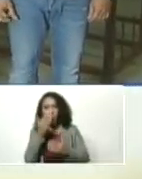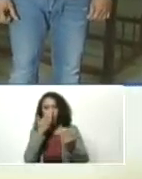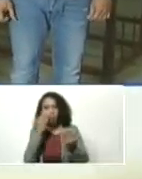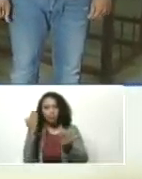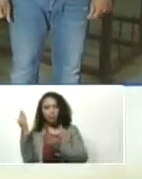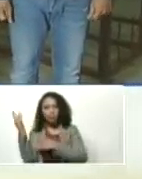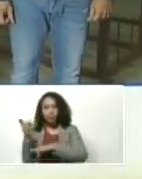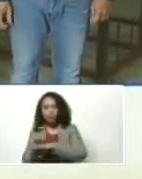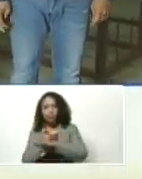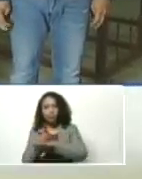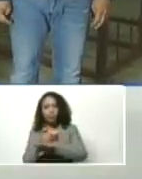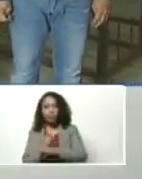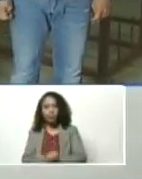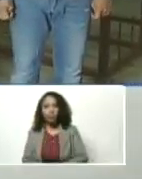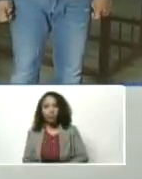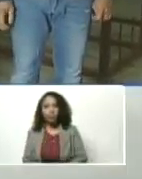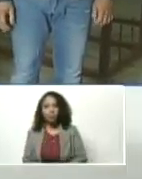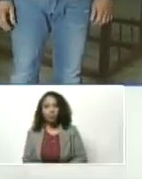Adelante, gobernador.